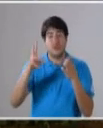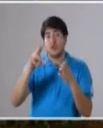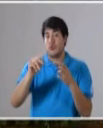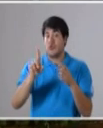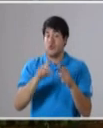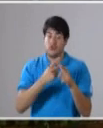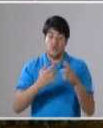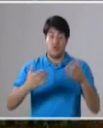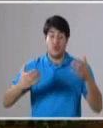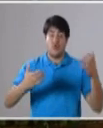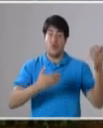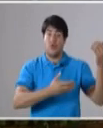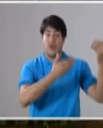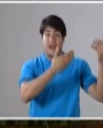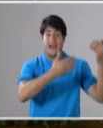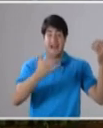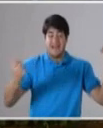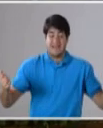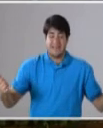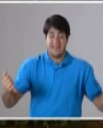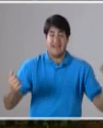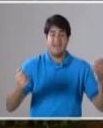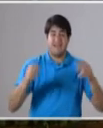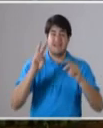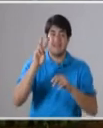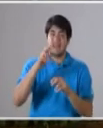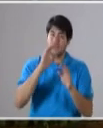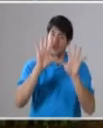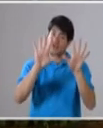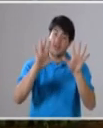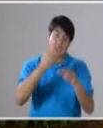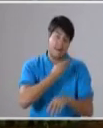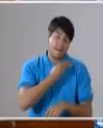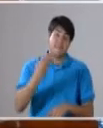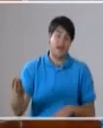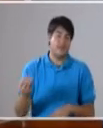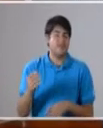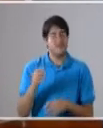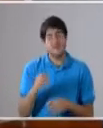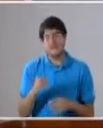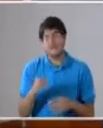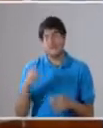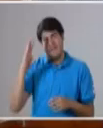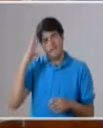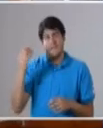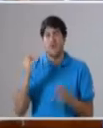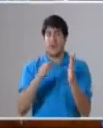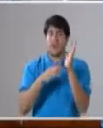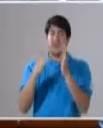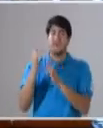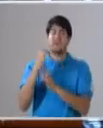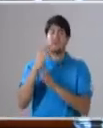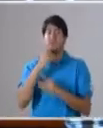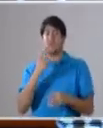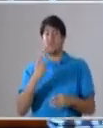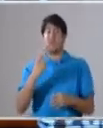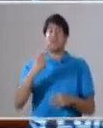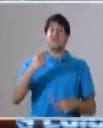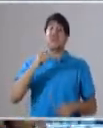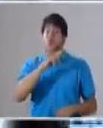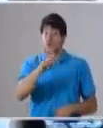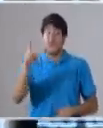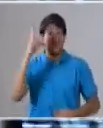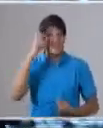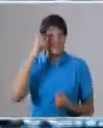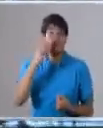del Padre: no matarás, no harás eso. Si el Señor mismo dijo en Mateo capítulo 5, a ustedes les fue dicho no matarás, pero yo les digo a